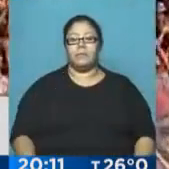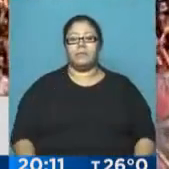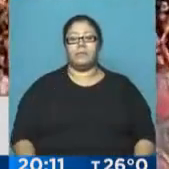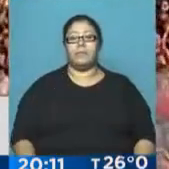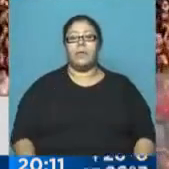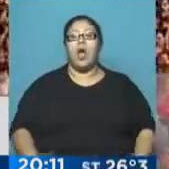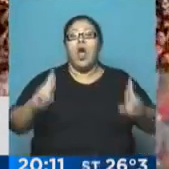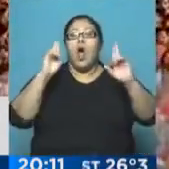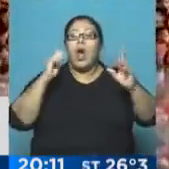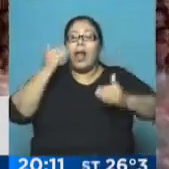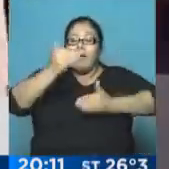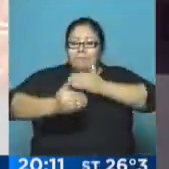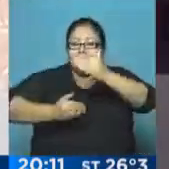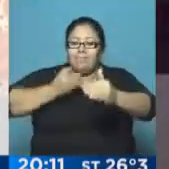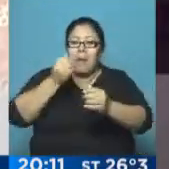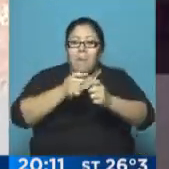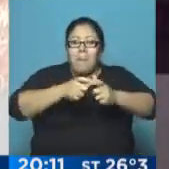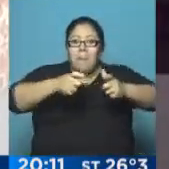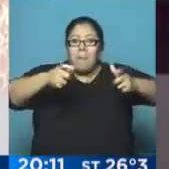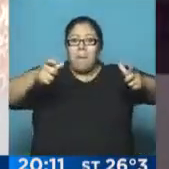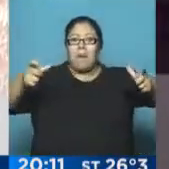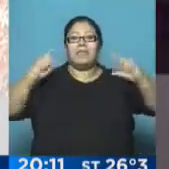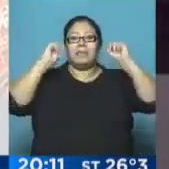siga creciendo y se siga multiplicando.